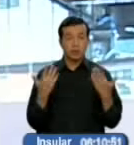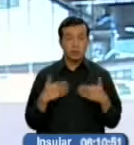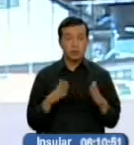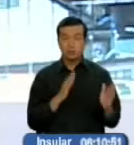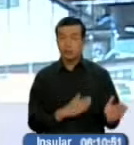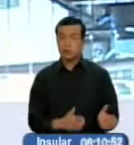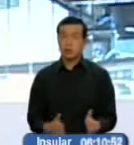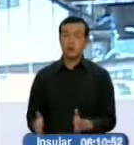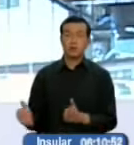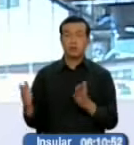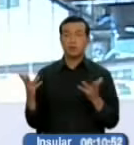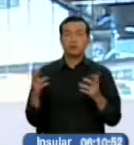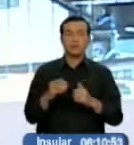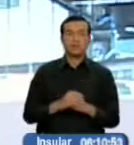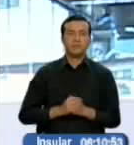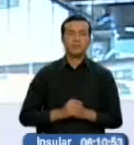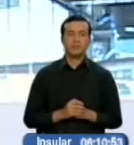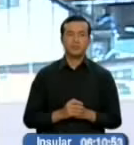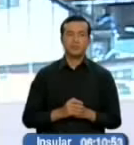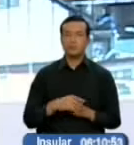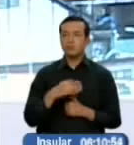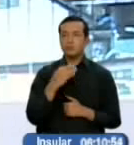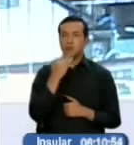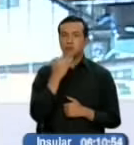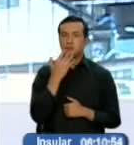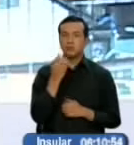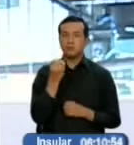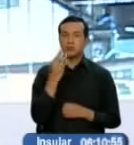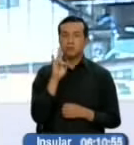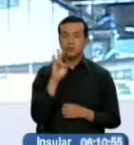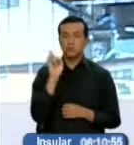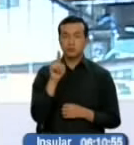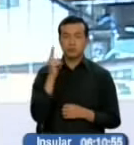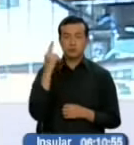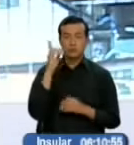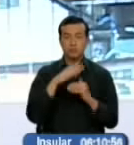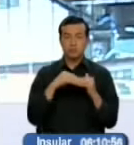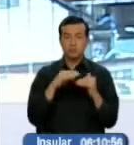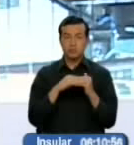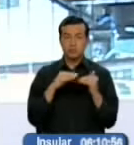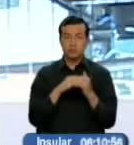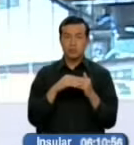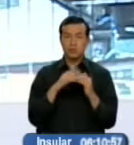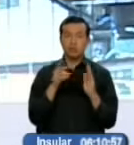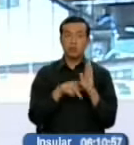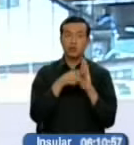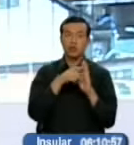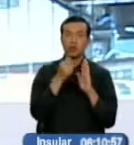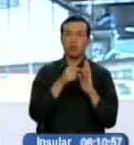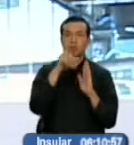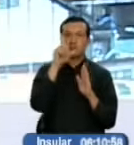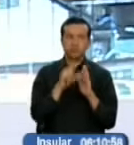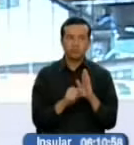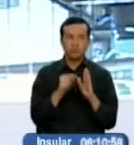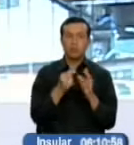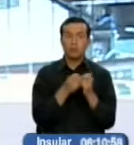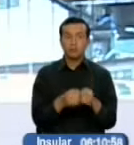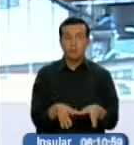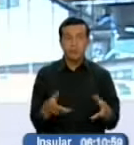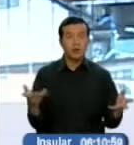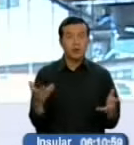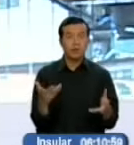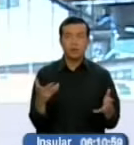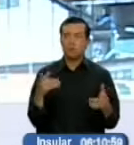por el no ingreso de más de 7 mil millones de dólares producto de la caída del precio del petróleo, y así lo